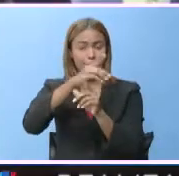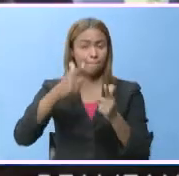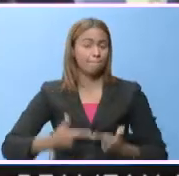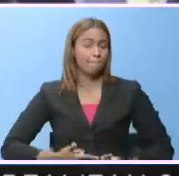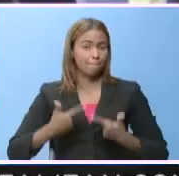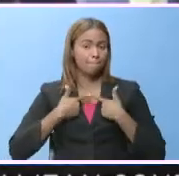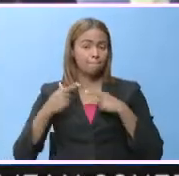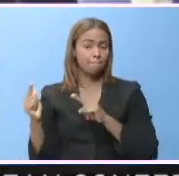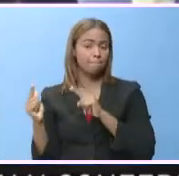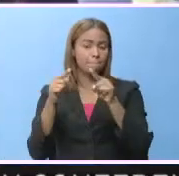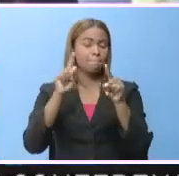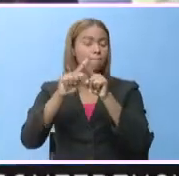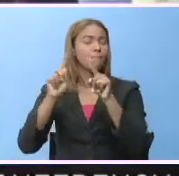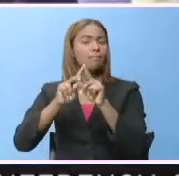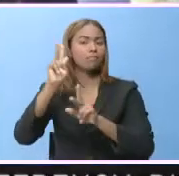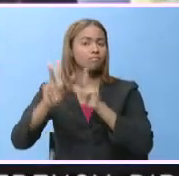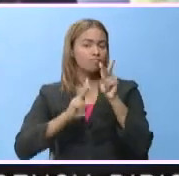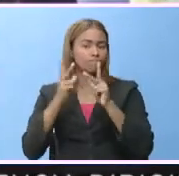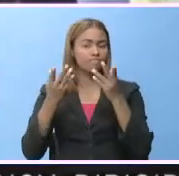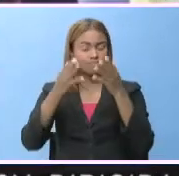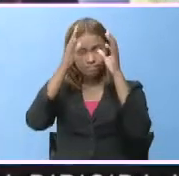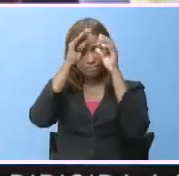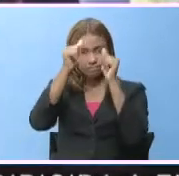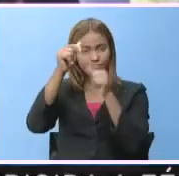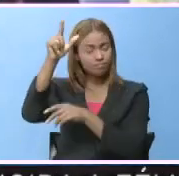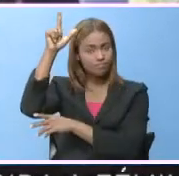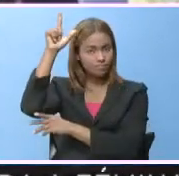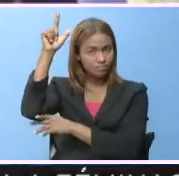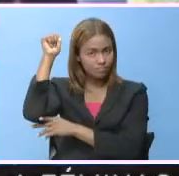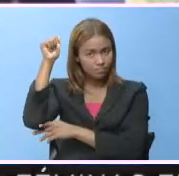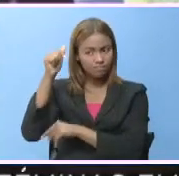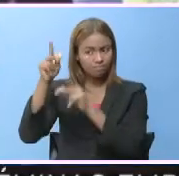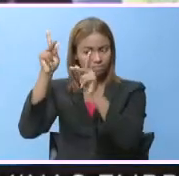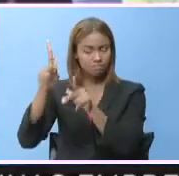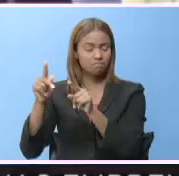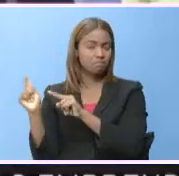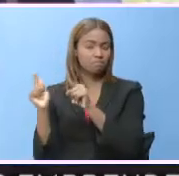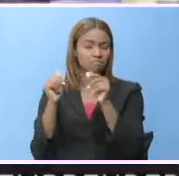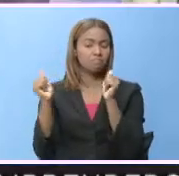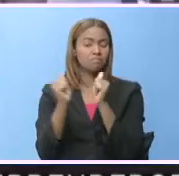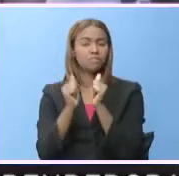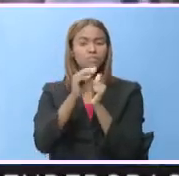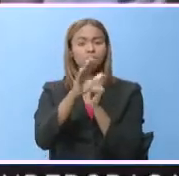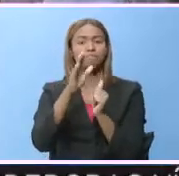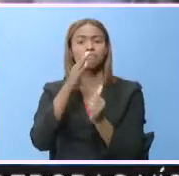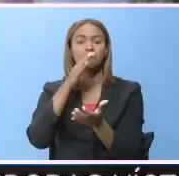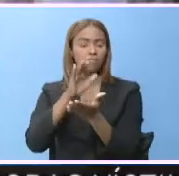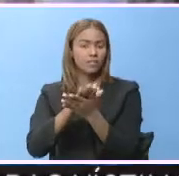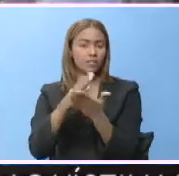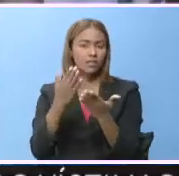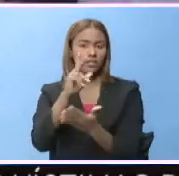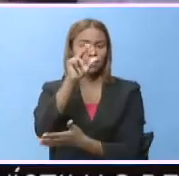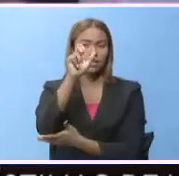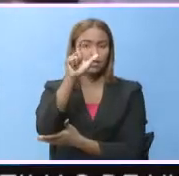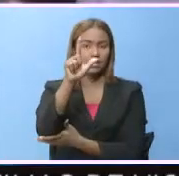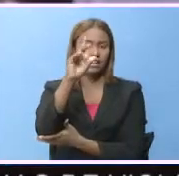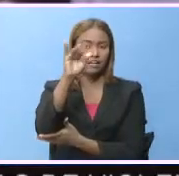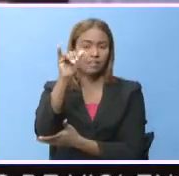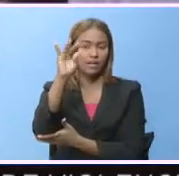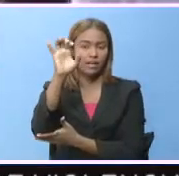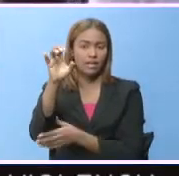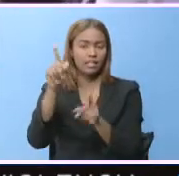asistieron diversas personalidades, el presidente Luis Abinader, quien estuvo acompañado de la primera dama Raquel Arbaje